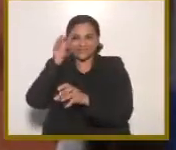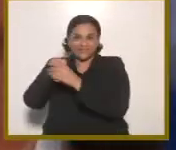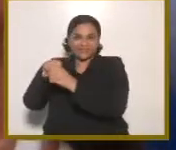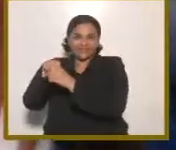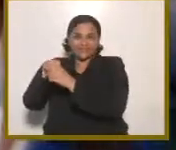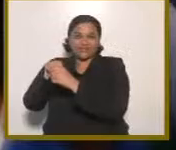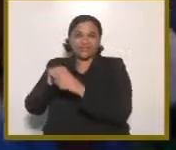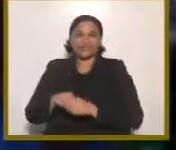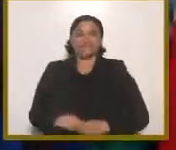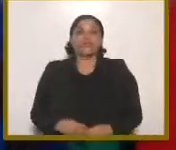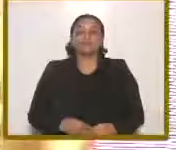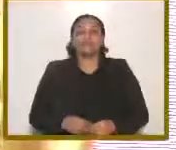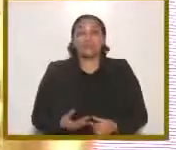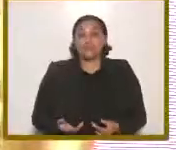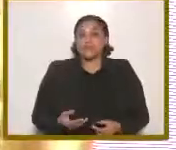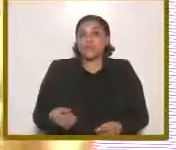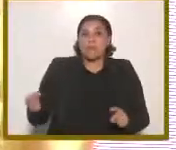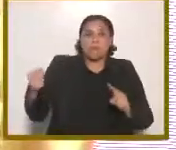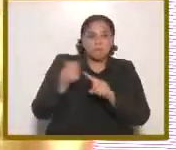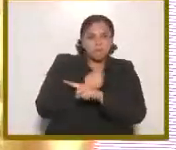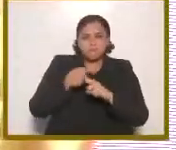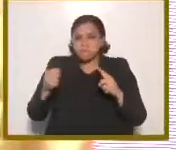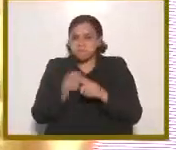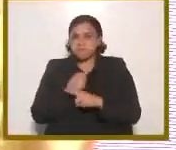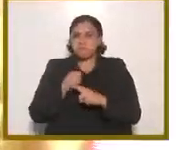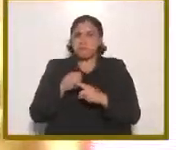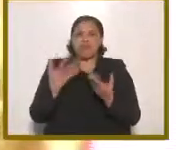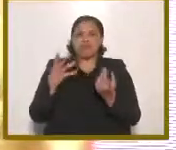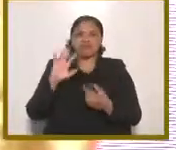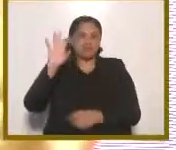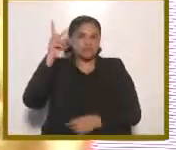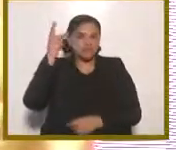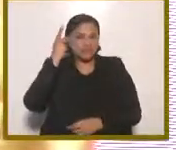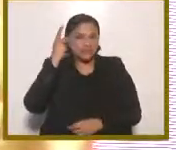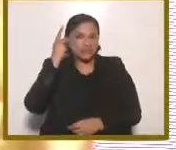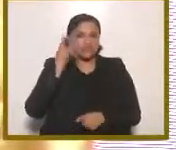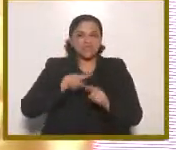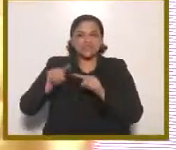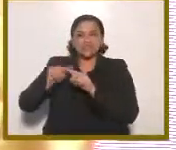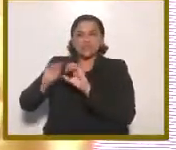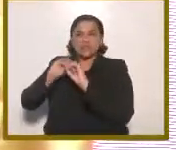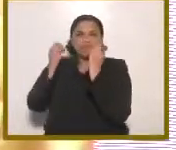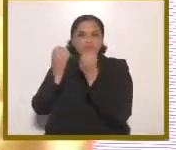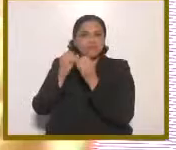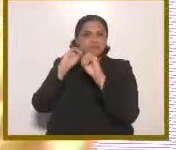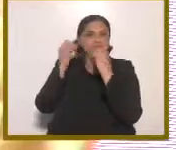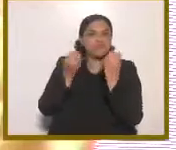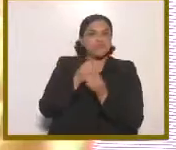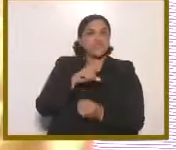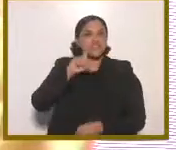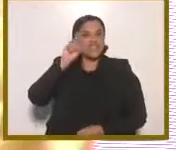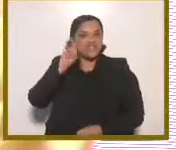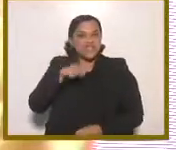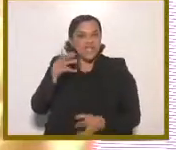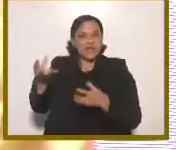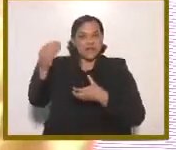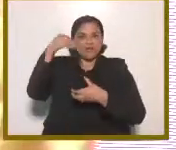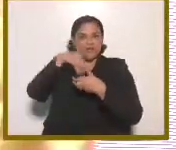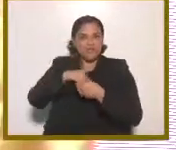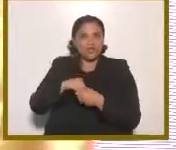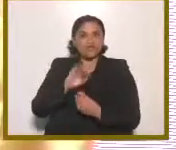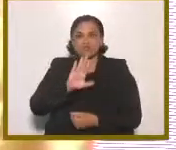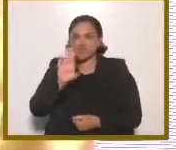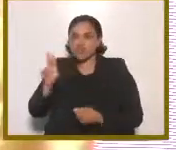Y un concepto de violencia política. Las organizaciones políticas deben instituir a lo interno normas de